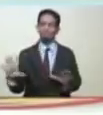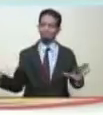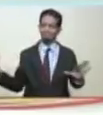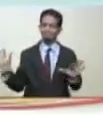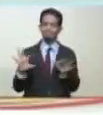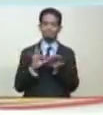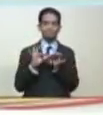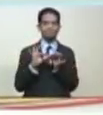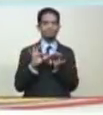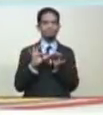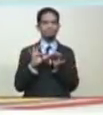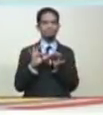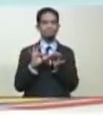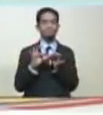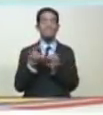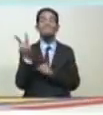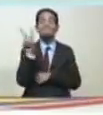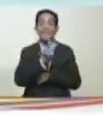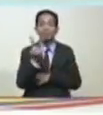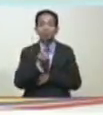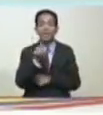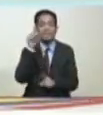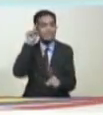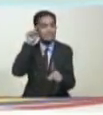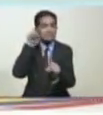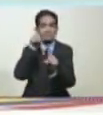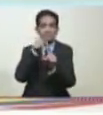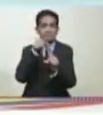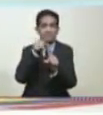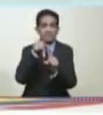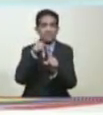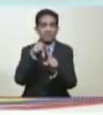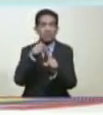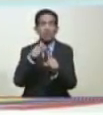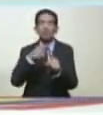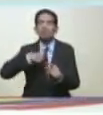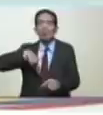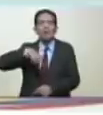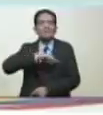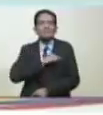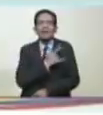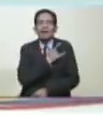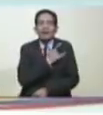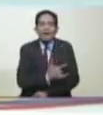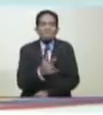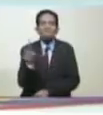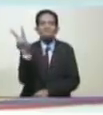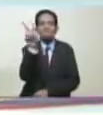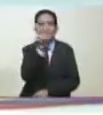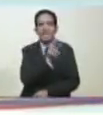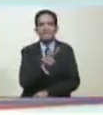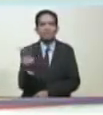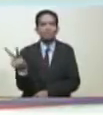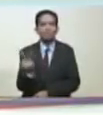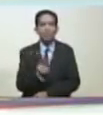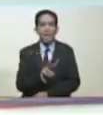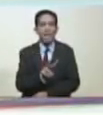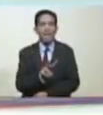en el centro del interés nacional, nuestra amada Venezuela, nuestra amadísima patria, que lo